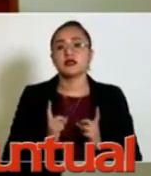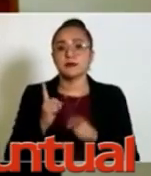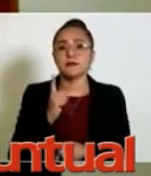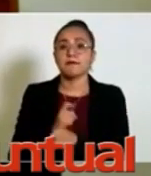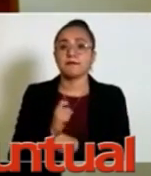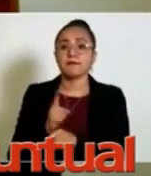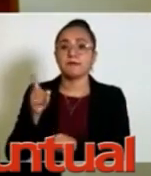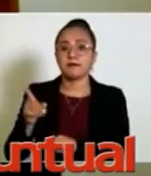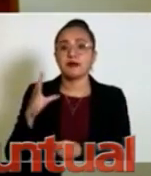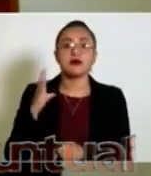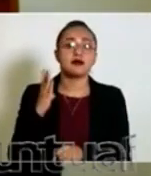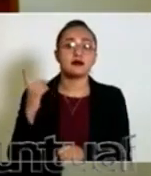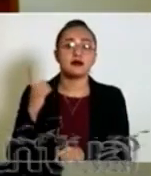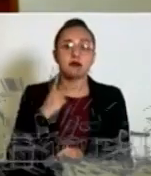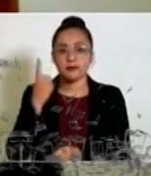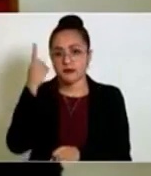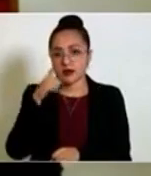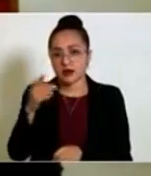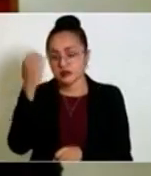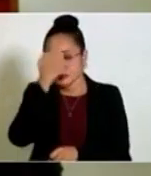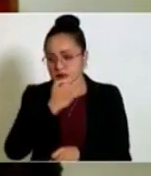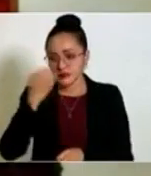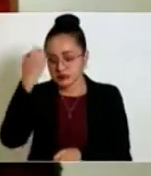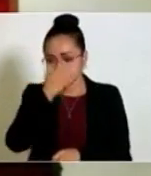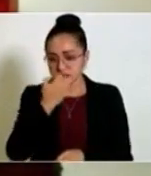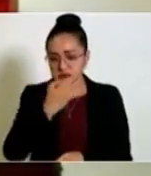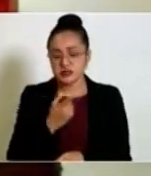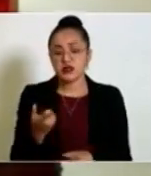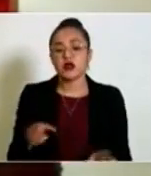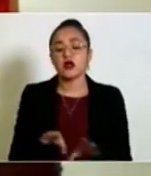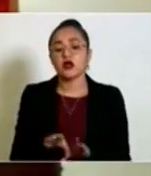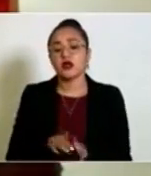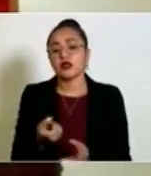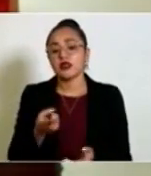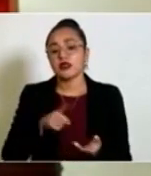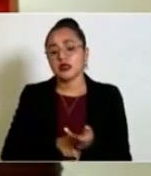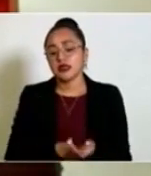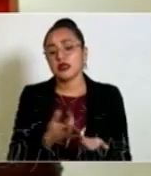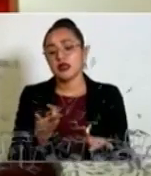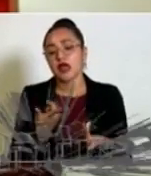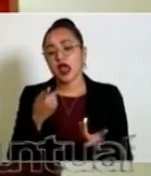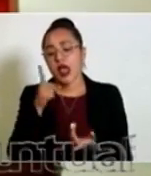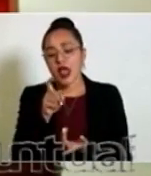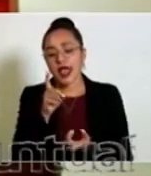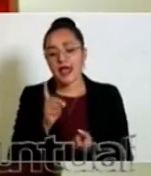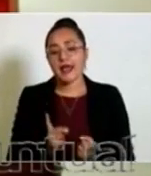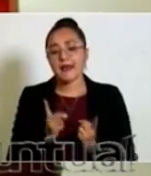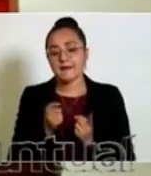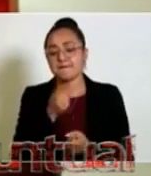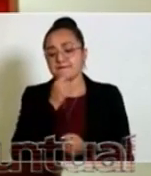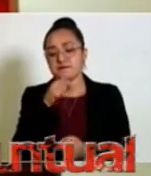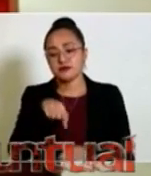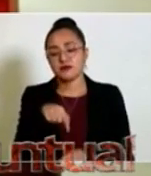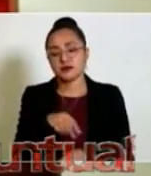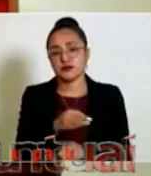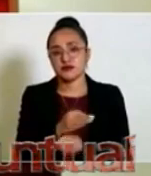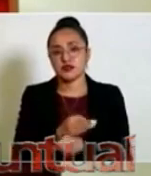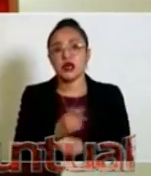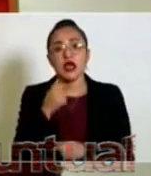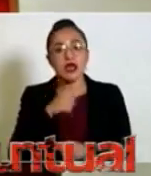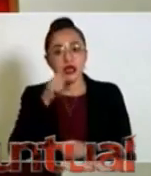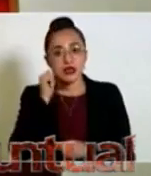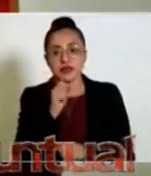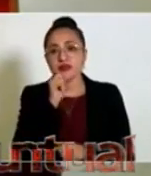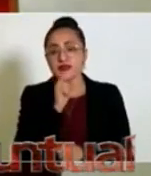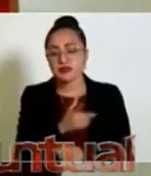al propio Congreso del Estado para su valoración, un sistema público de dotación de este servicio. Y ayer